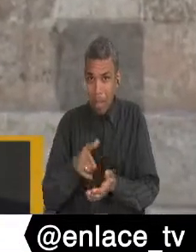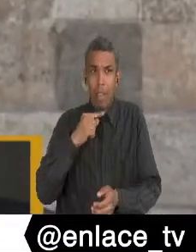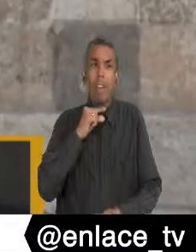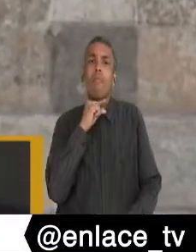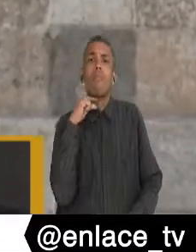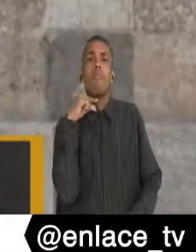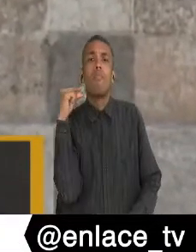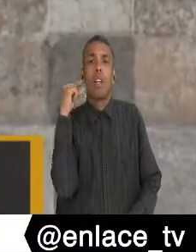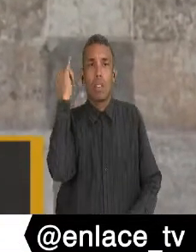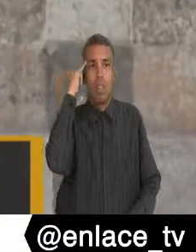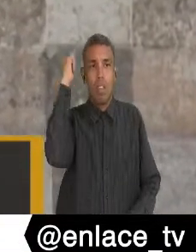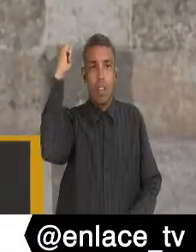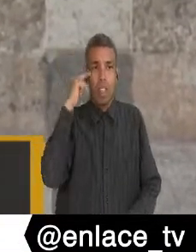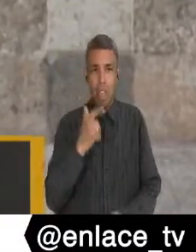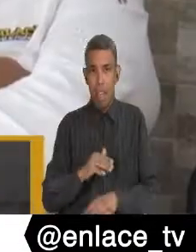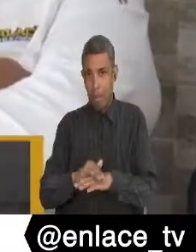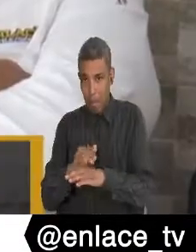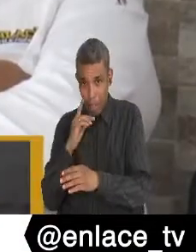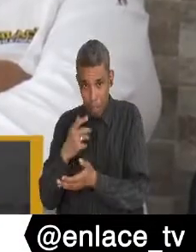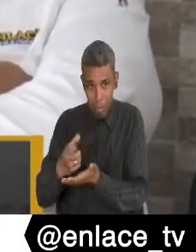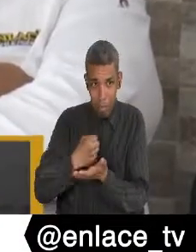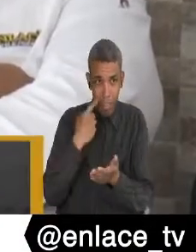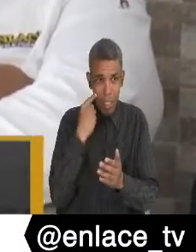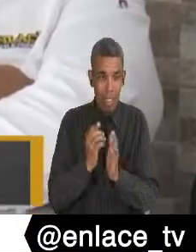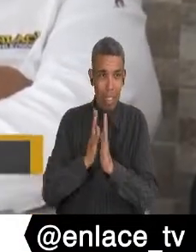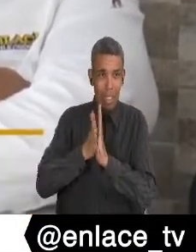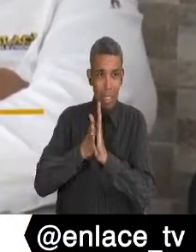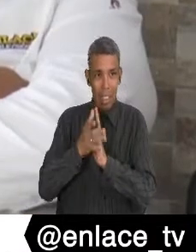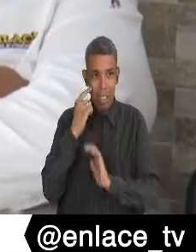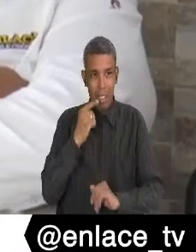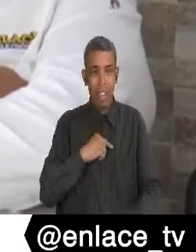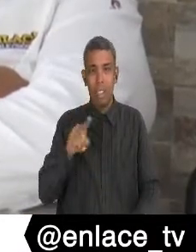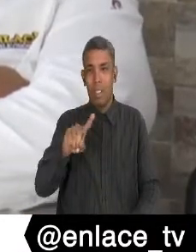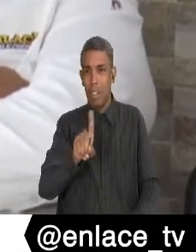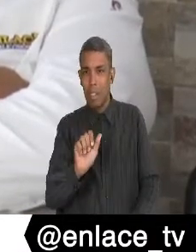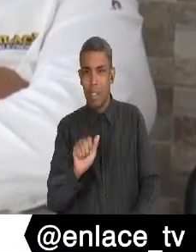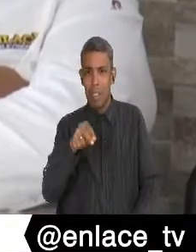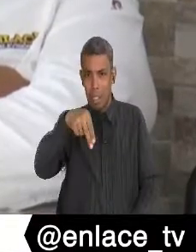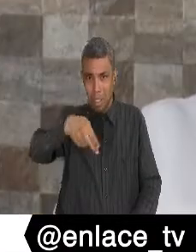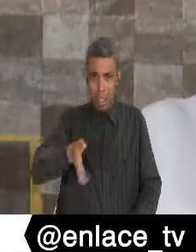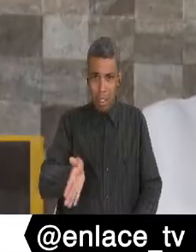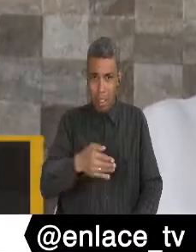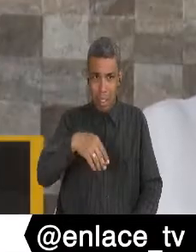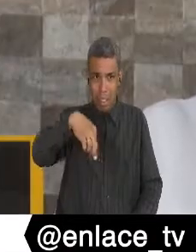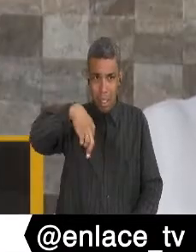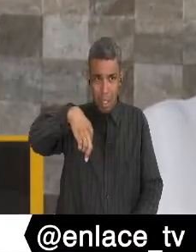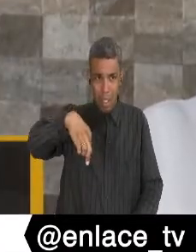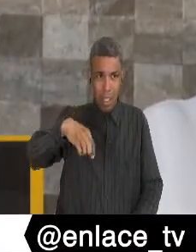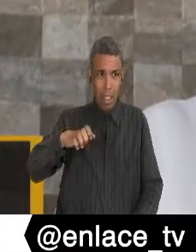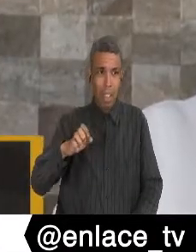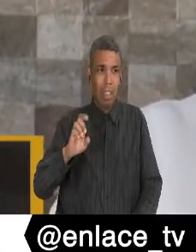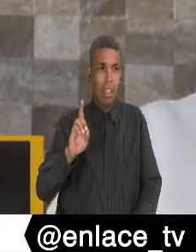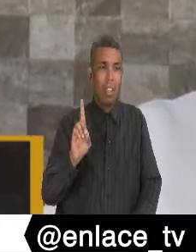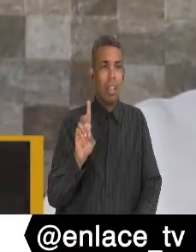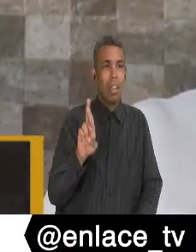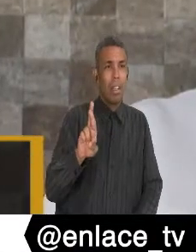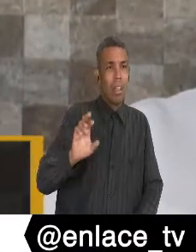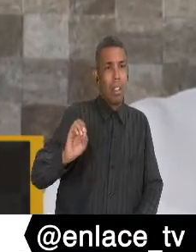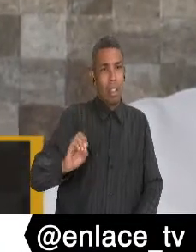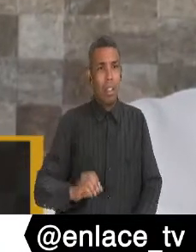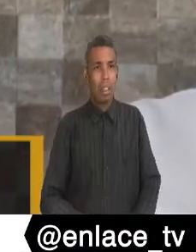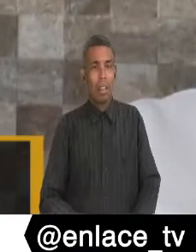23 de abril hay prevista una especial actividad en la capilla San Pedro Claver ubicada en el nororiente de la ciudad. La actividad está prevista, el objetivo de celebrar